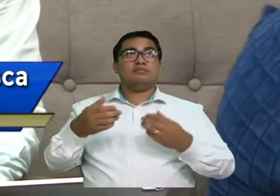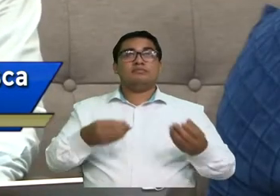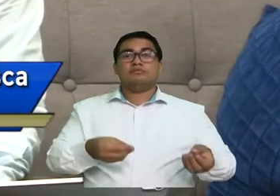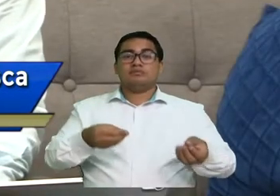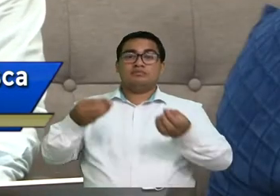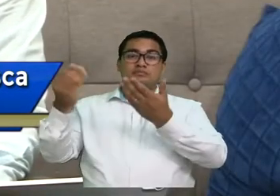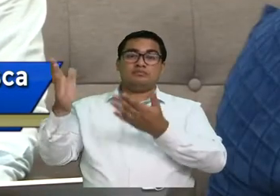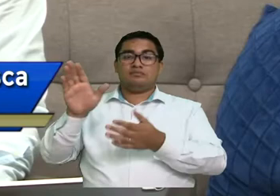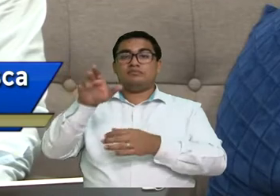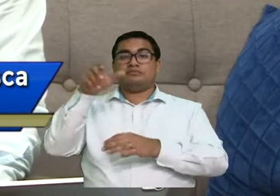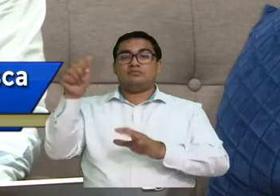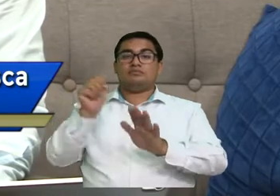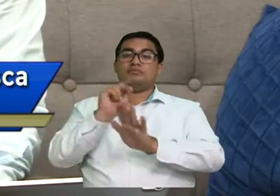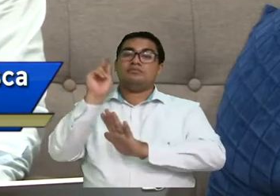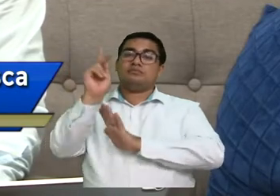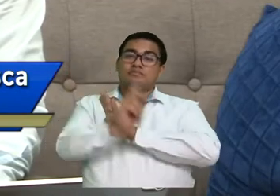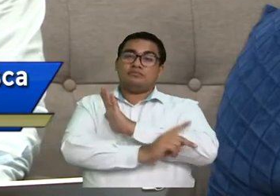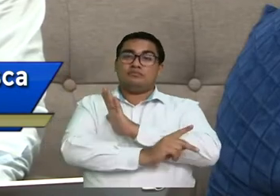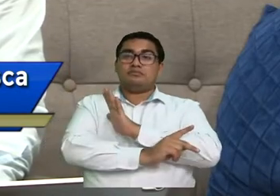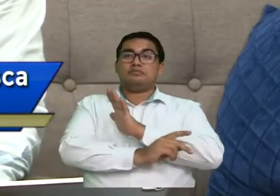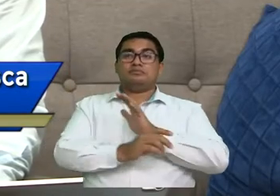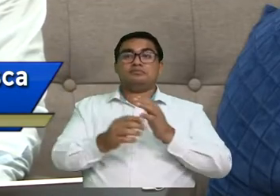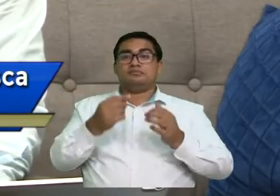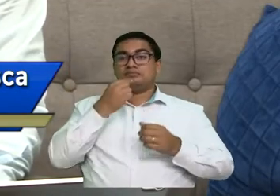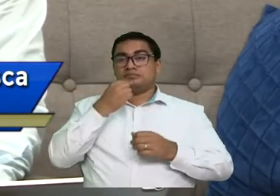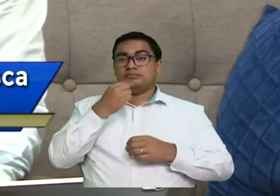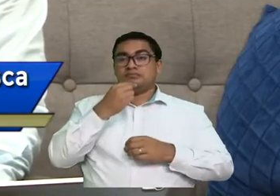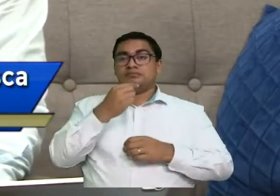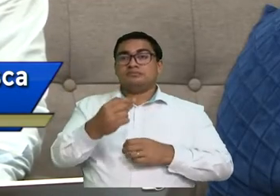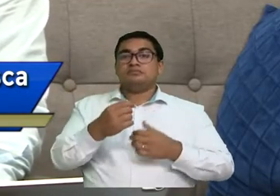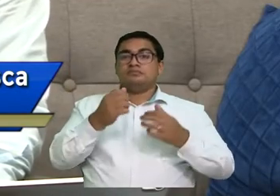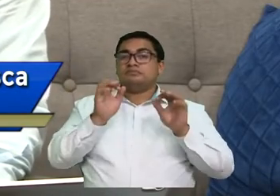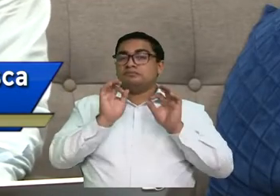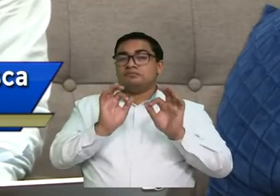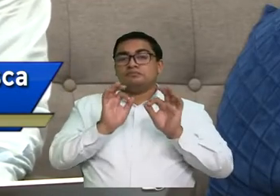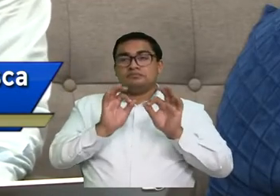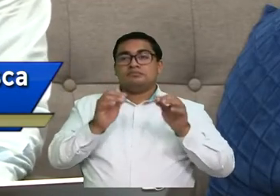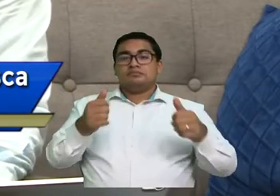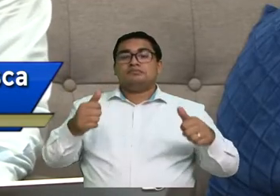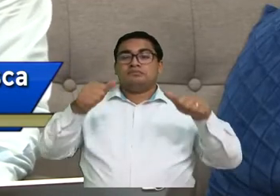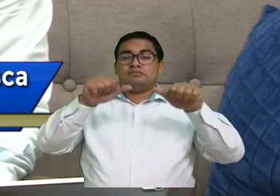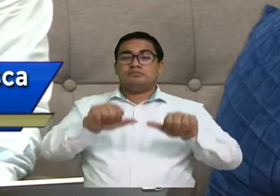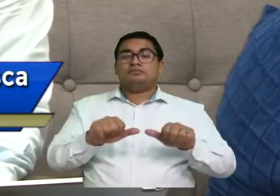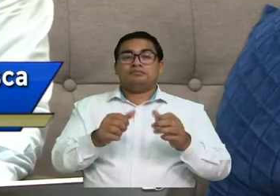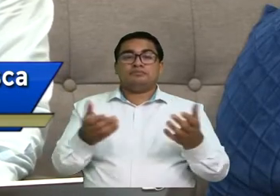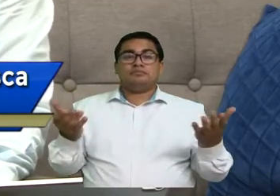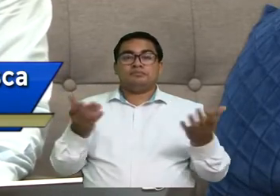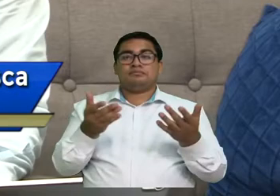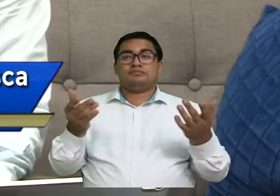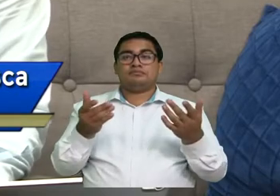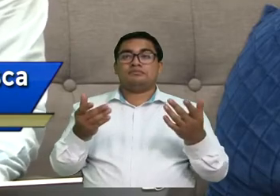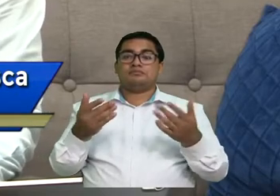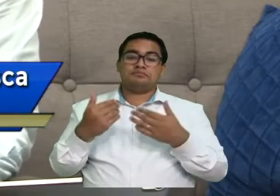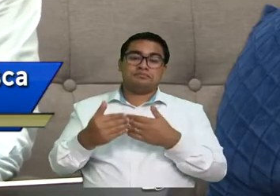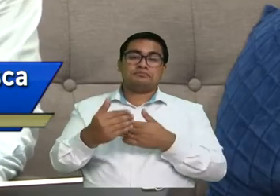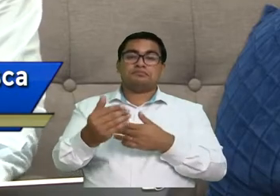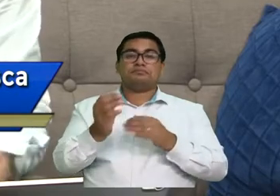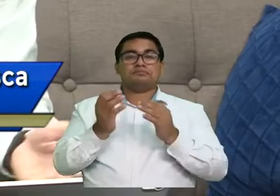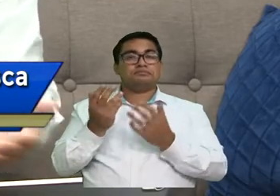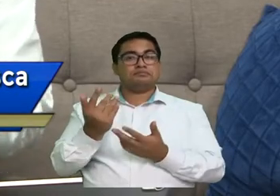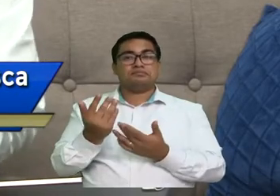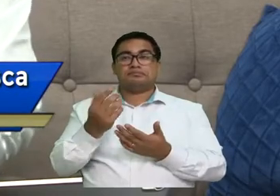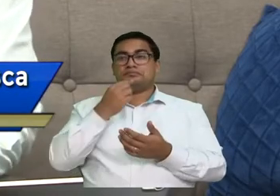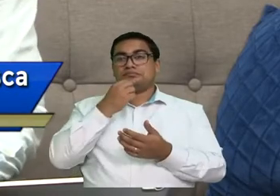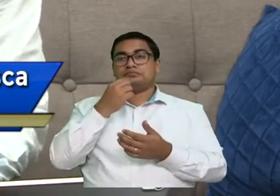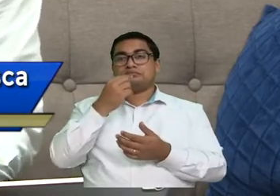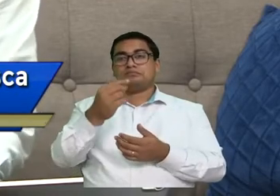adelante, se mantienen de acuerdo a lo que habíamos nosotros proyectado, ¿verdad? Y esa